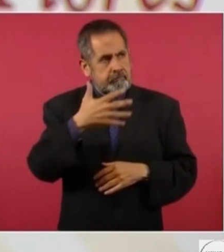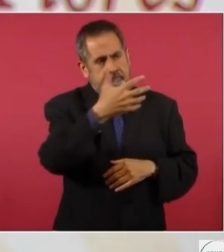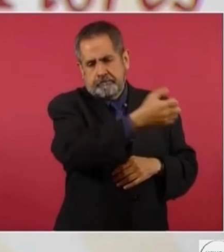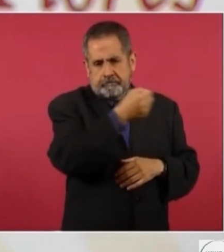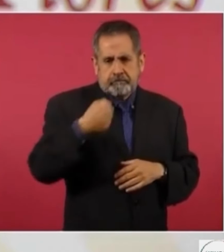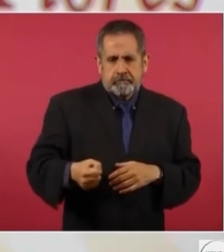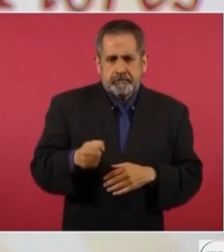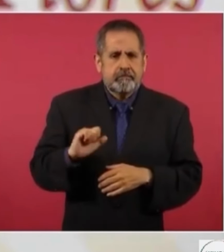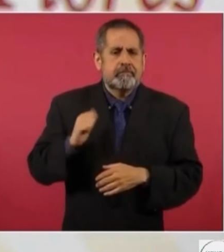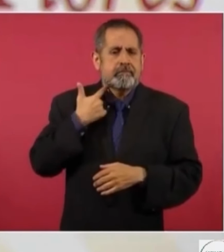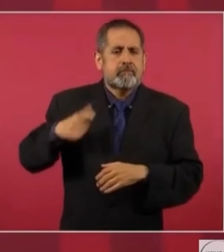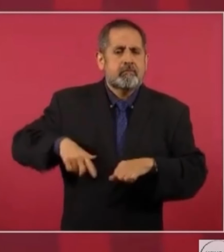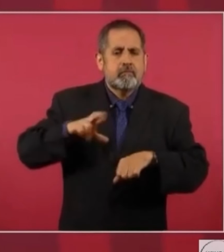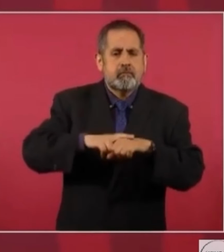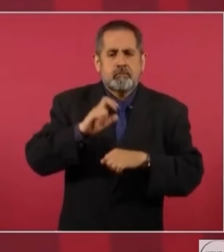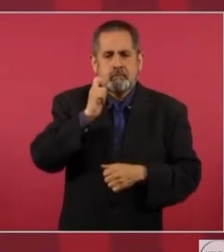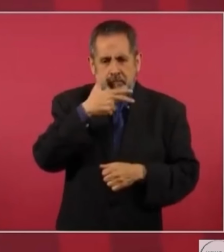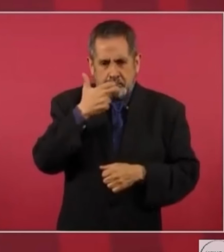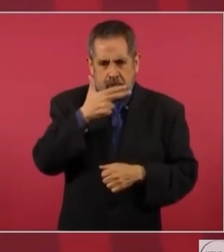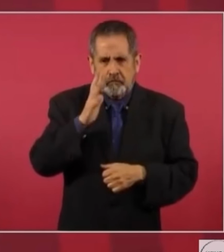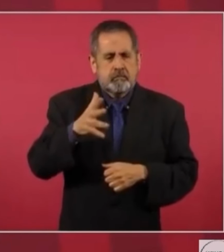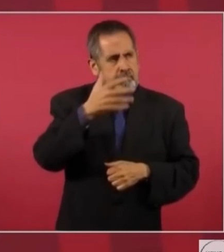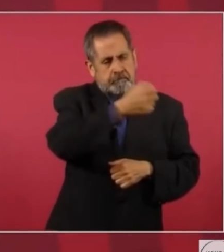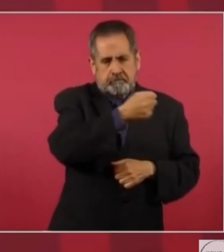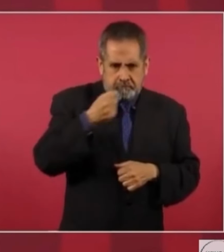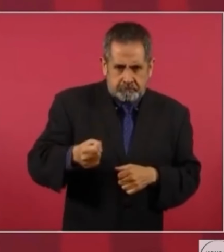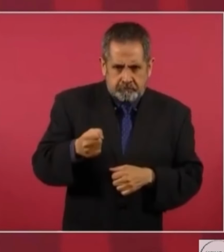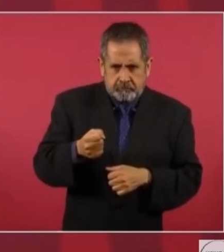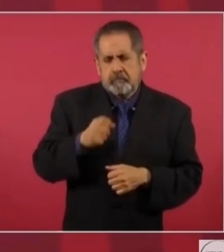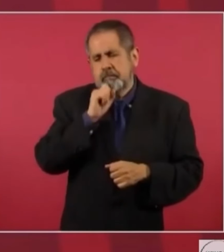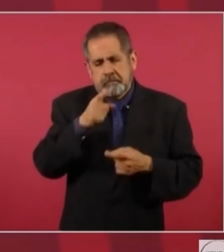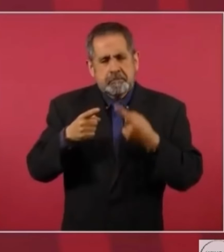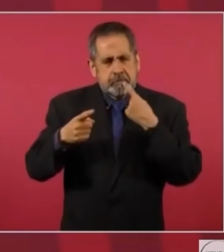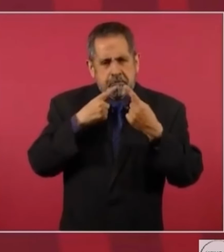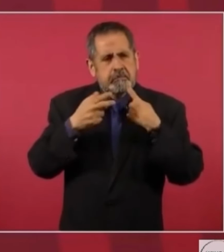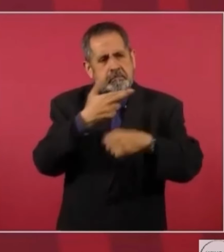exgobernador de Chihuahua, entre otras muchas acciones que hemos tomado de manera conjunta.